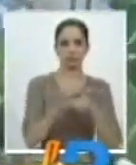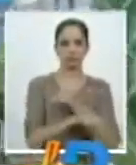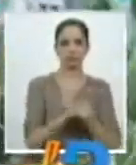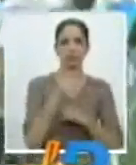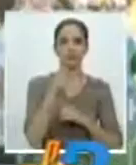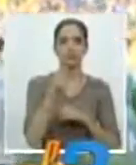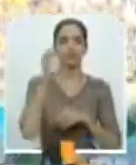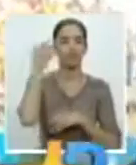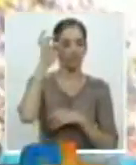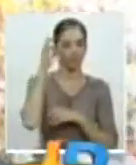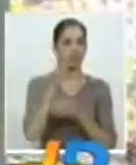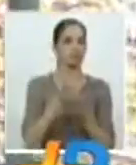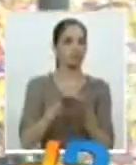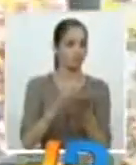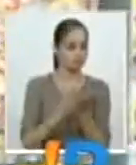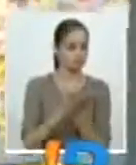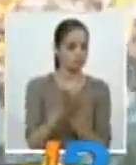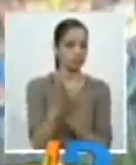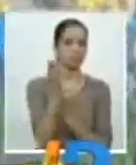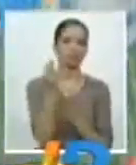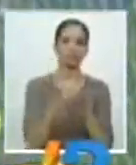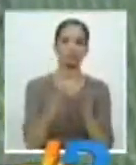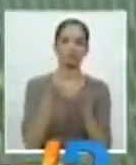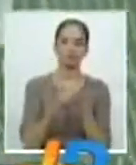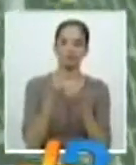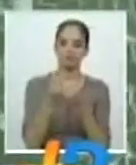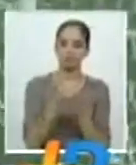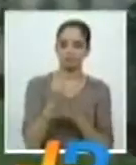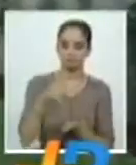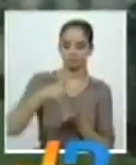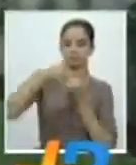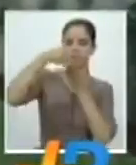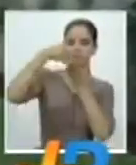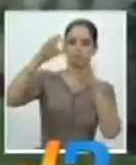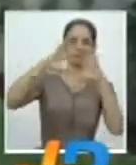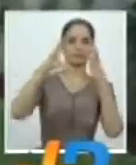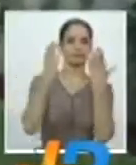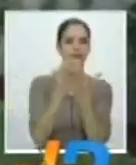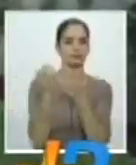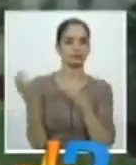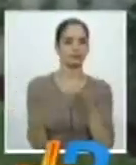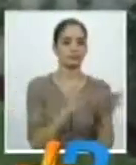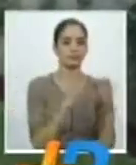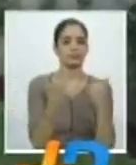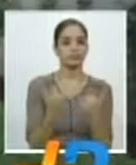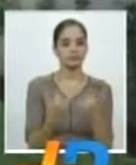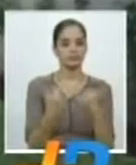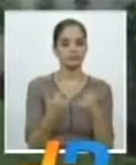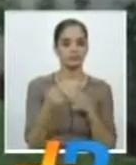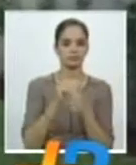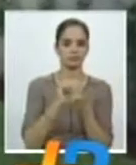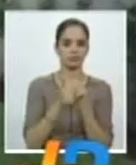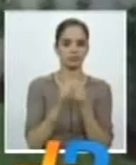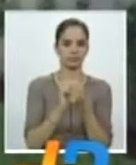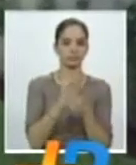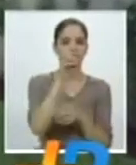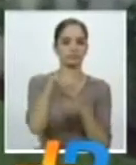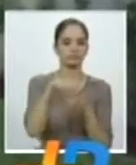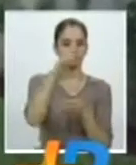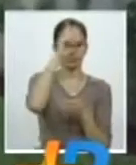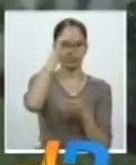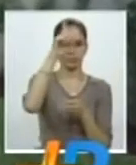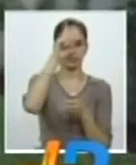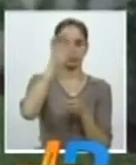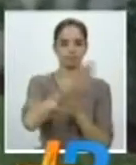Francia sigue en el camino que lo conduzca a alzar la Copa del Mundo. Vamos a nuestro panorama deportivo que incluye, entre otras, el alemán que se pierde